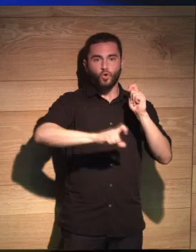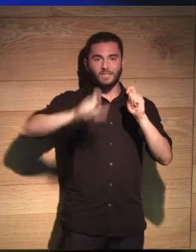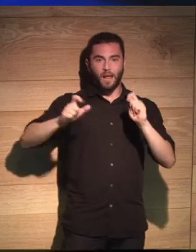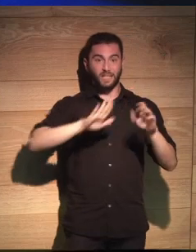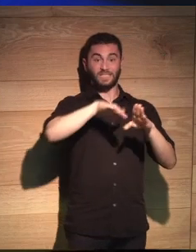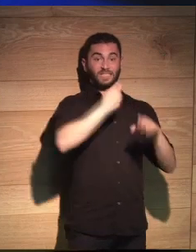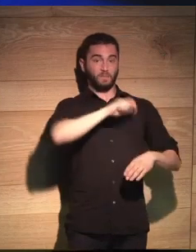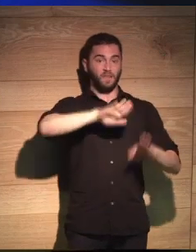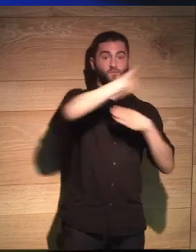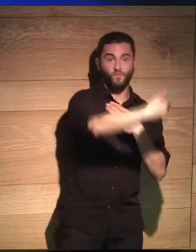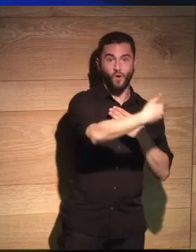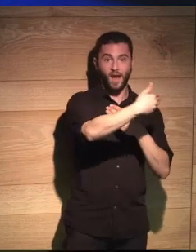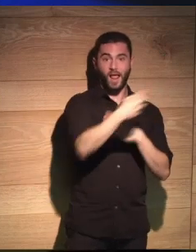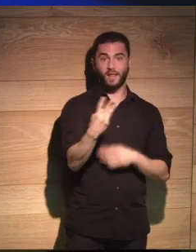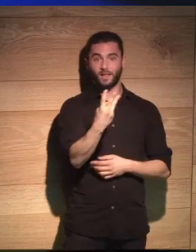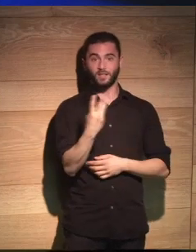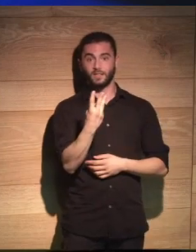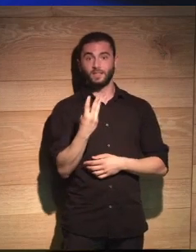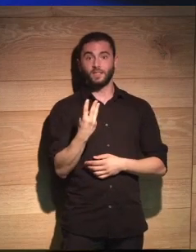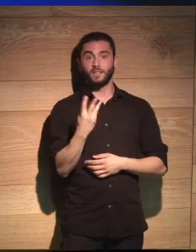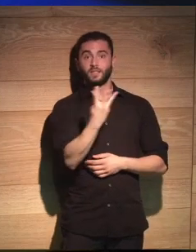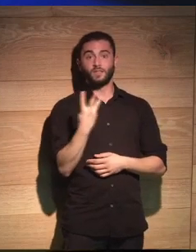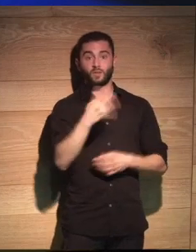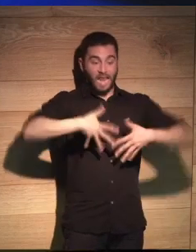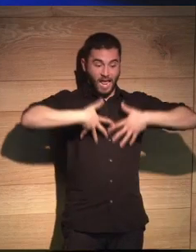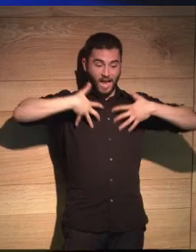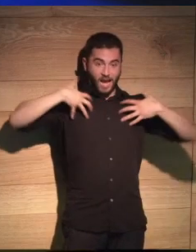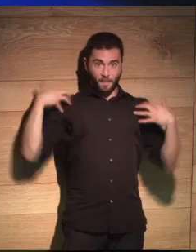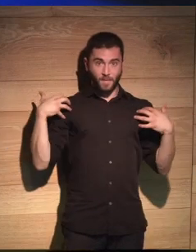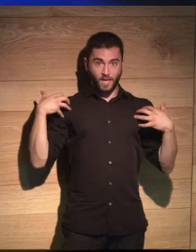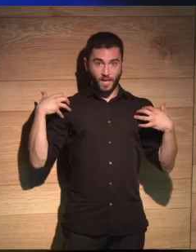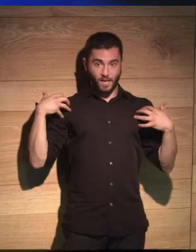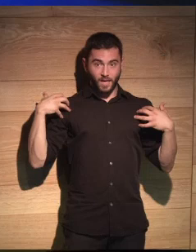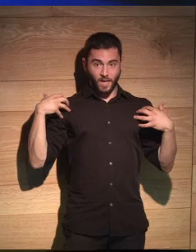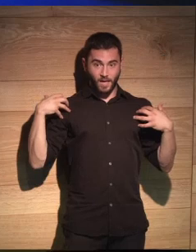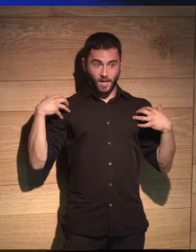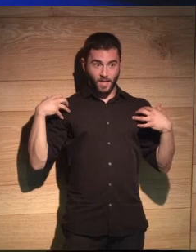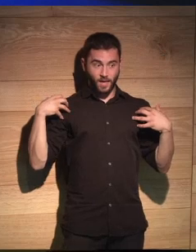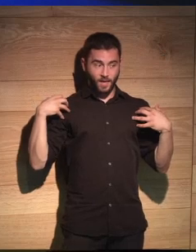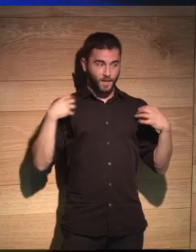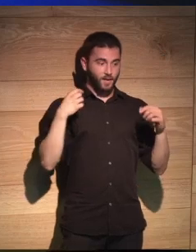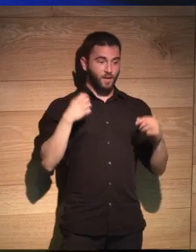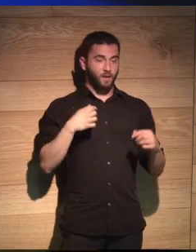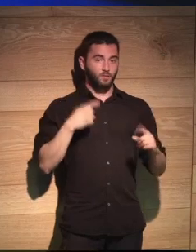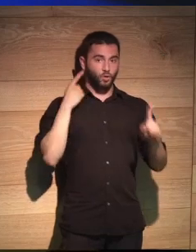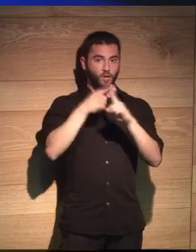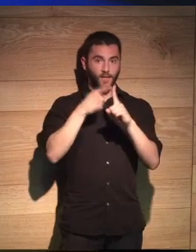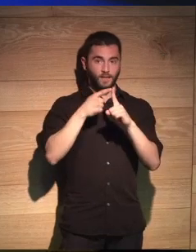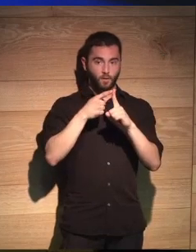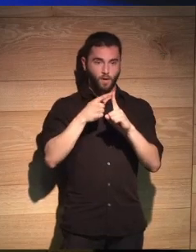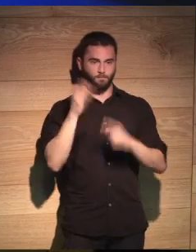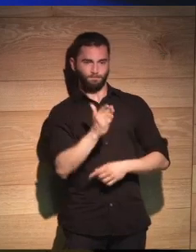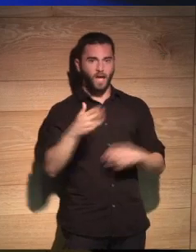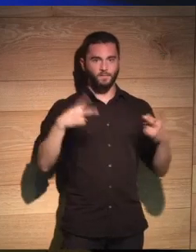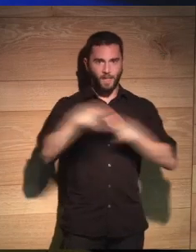cruzando ahí agazapados la avenida de la Gran Vía para que no les estalle encima un obús. Yo creo que lo que tiene ella es